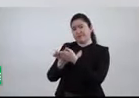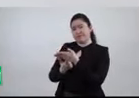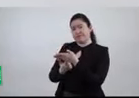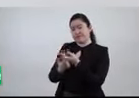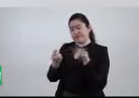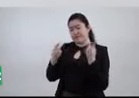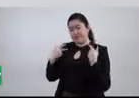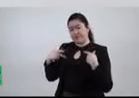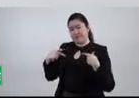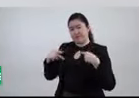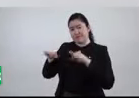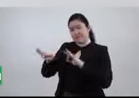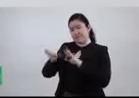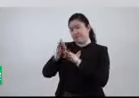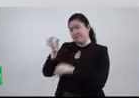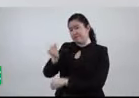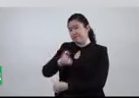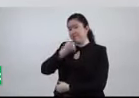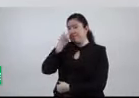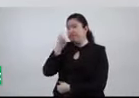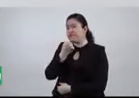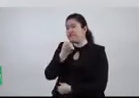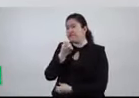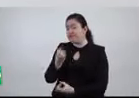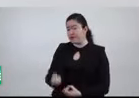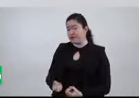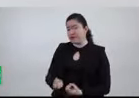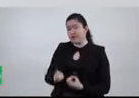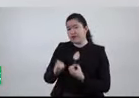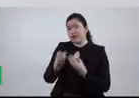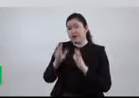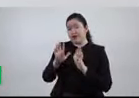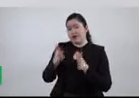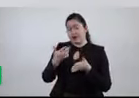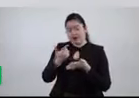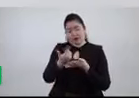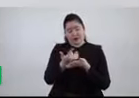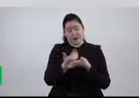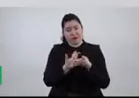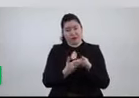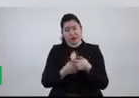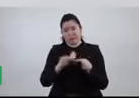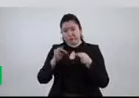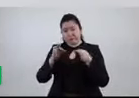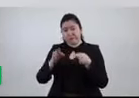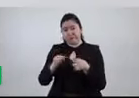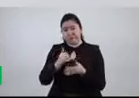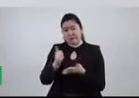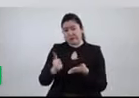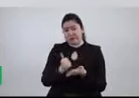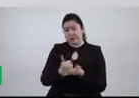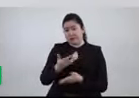del personal educativo, ¿cuántos ya están validados en el registro que lleva la